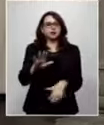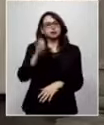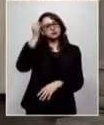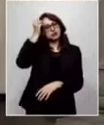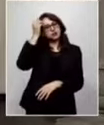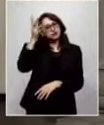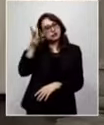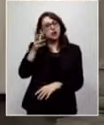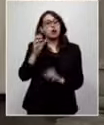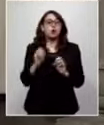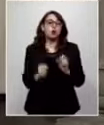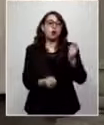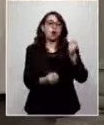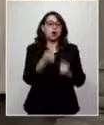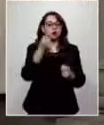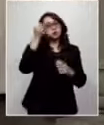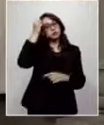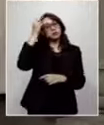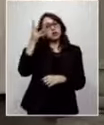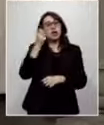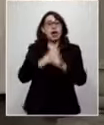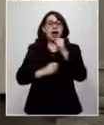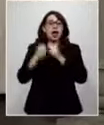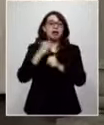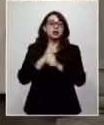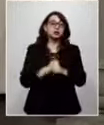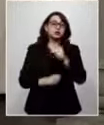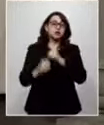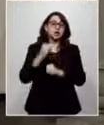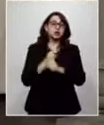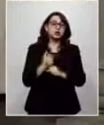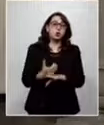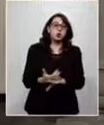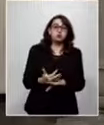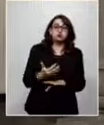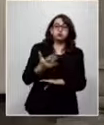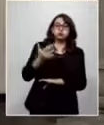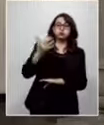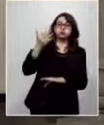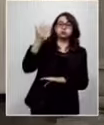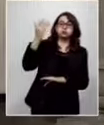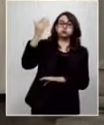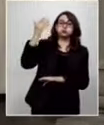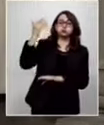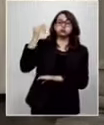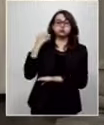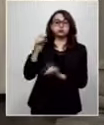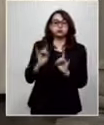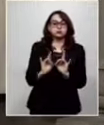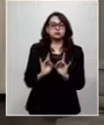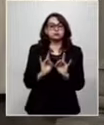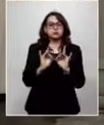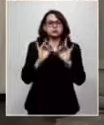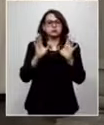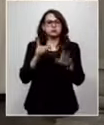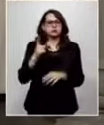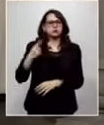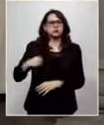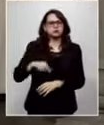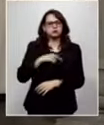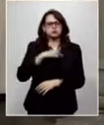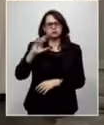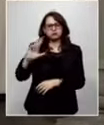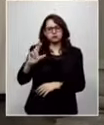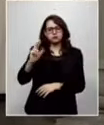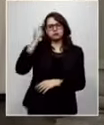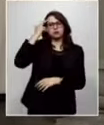olvidan, es tan milenaria que cuando la recordamos es cuando la resignificamos y la engrandecemos.